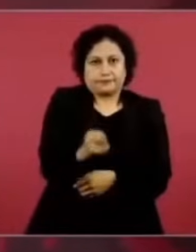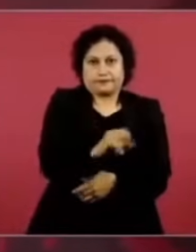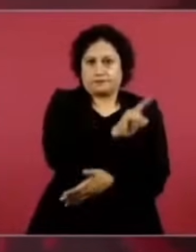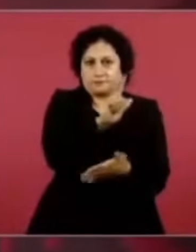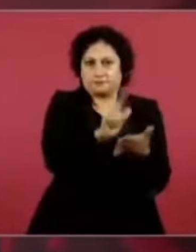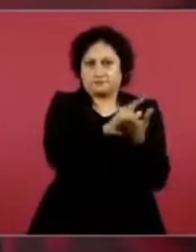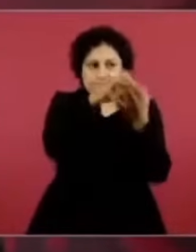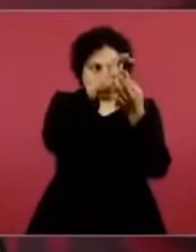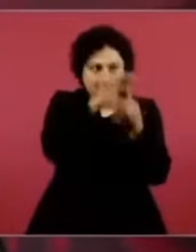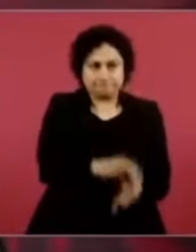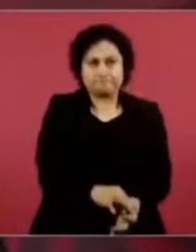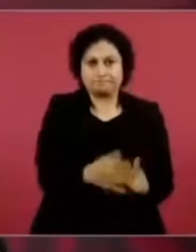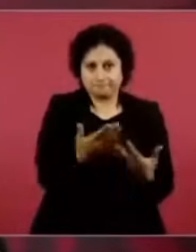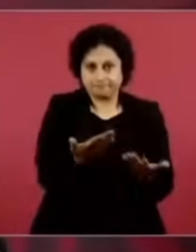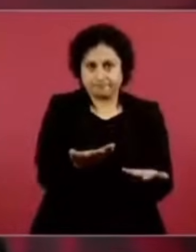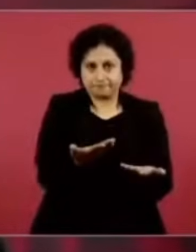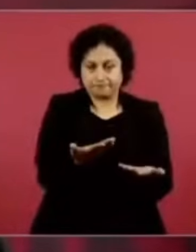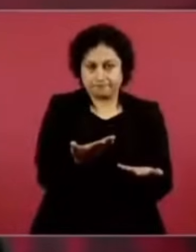Y se llegó al acuerdo